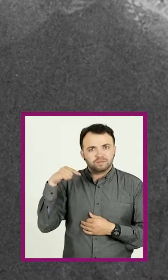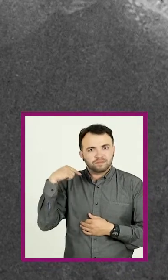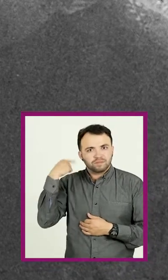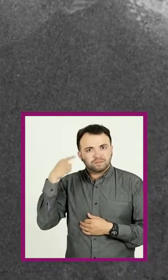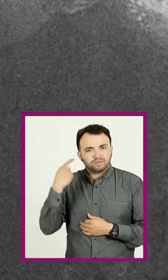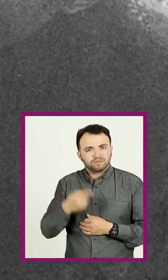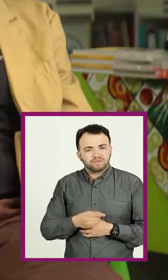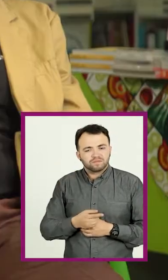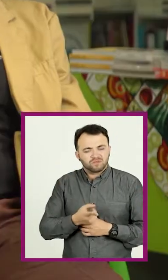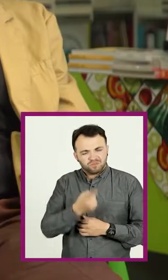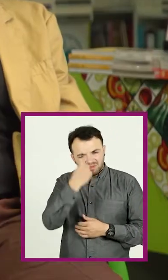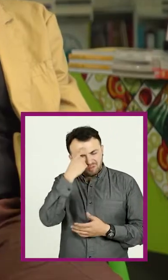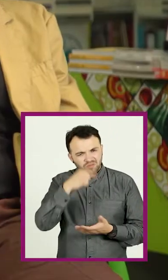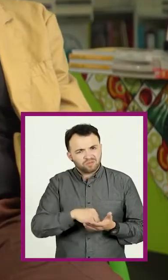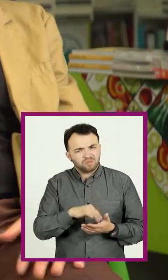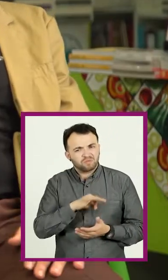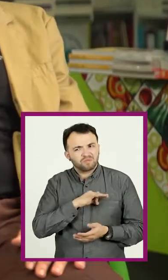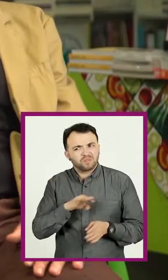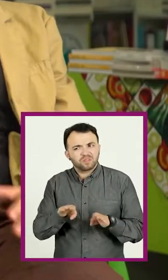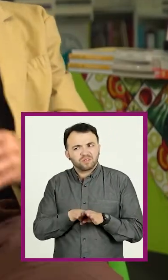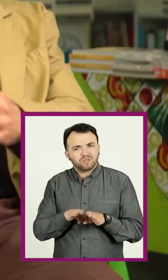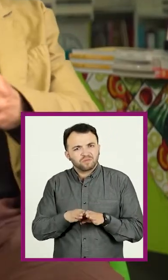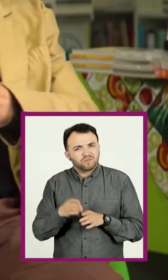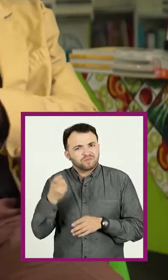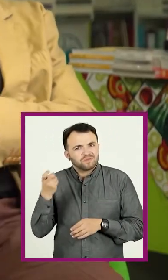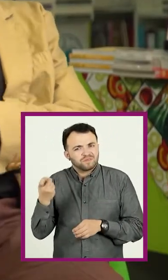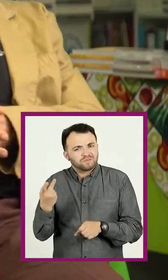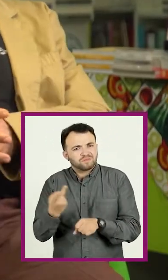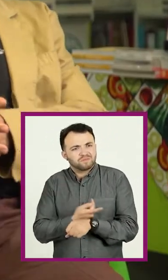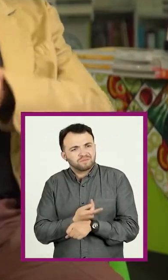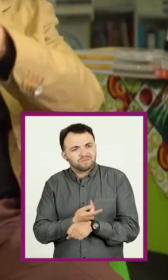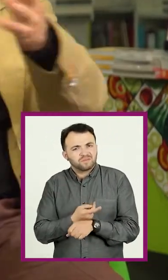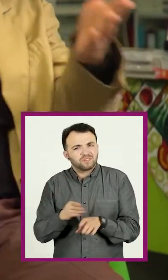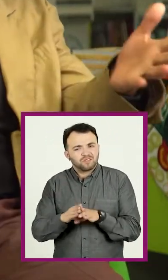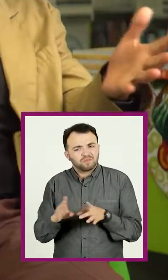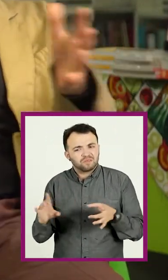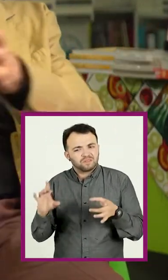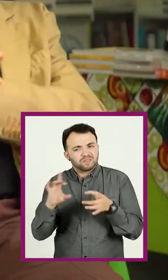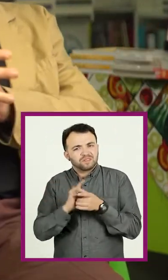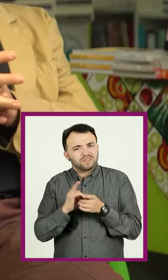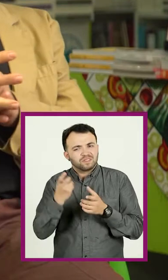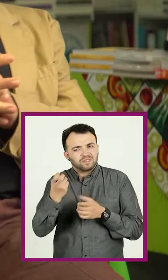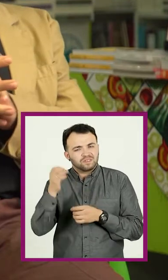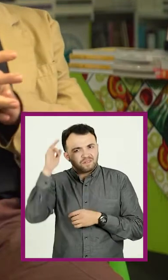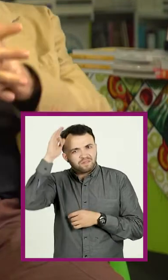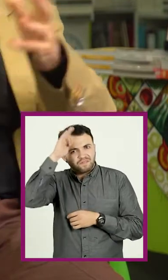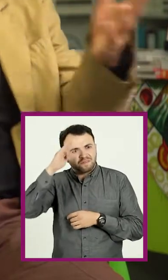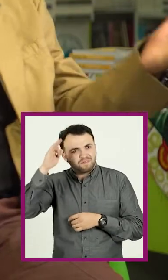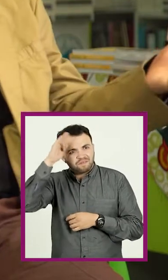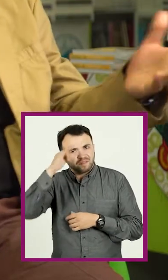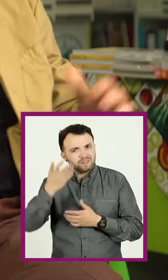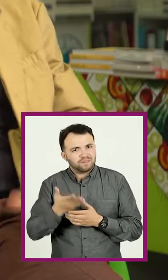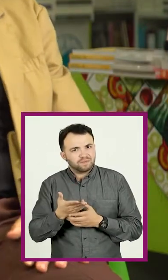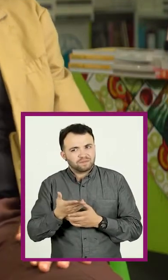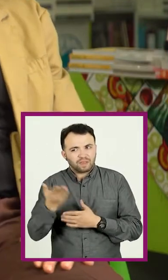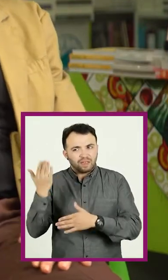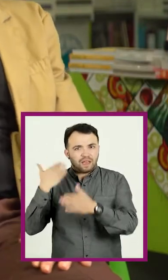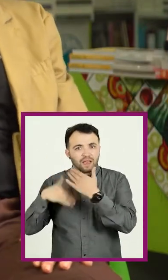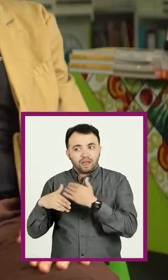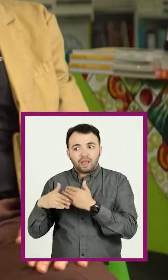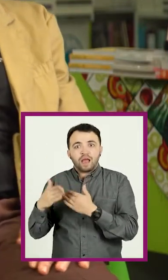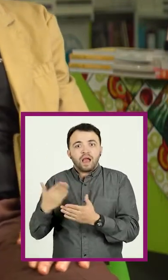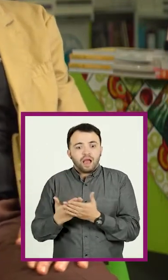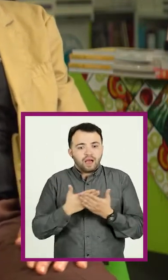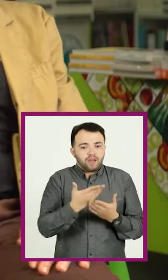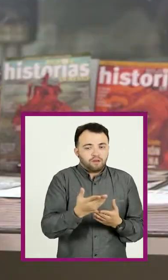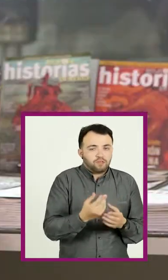podríamos interpretar de esa anécdota en relación con la situación de la filosofía en la época y la situación de la filosofía en